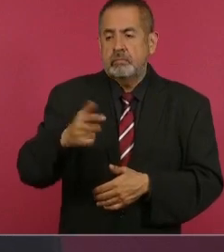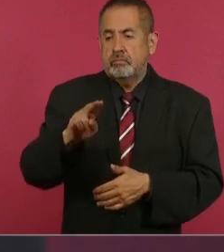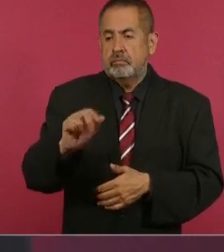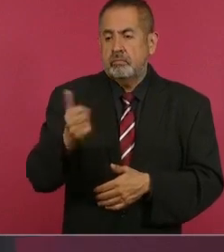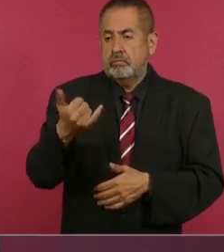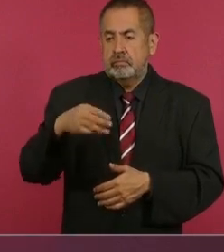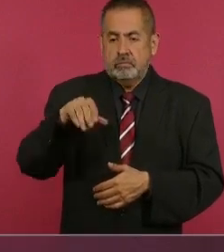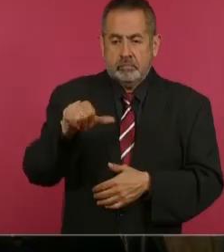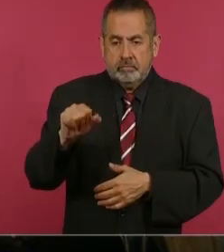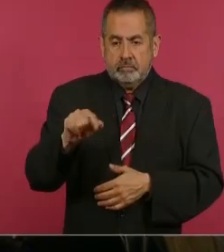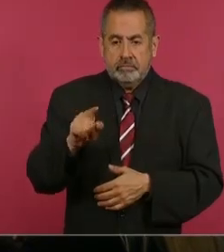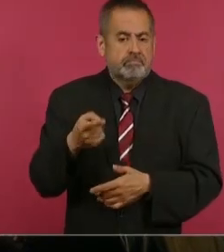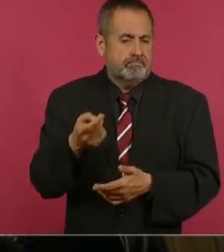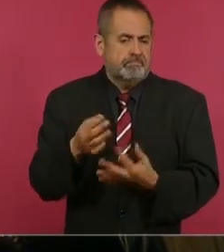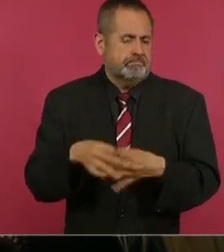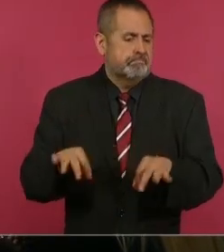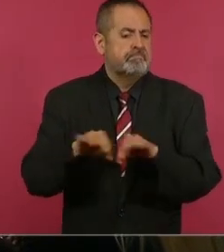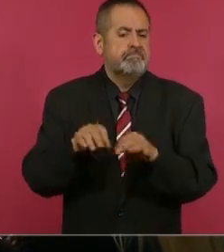que es muy importante.